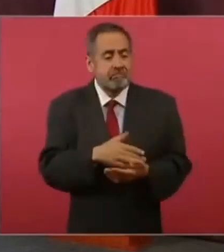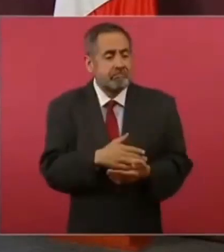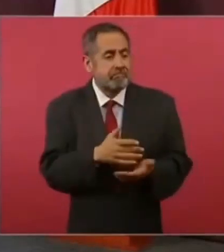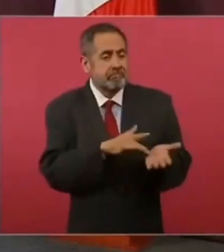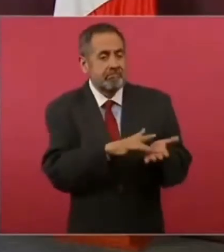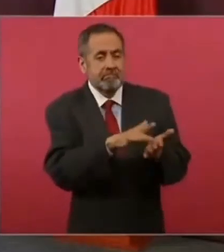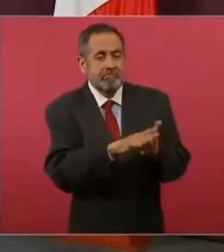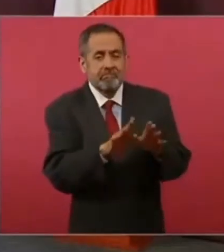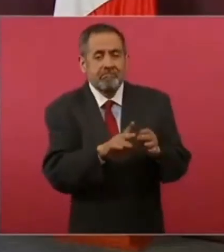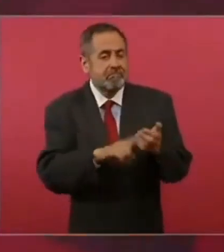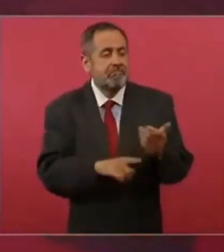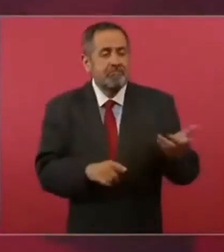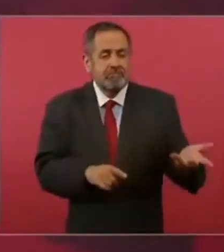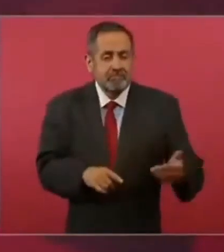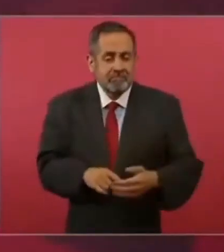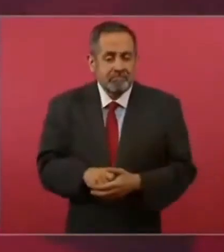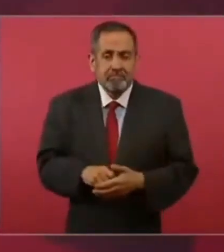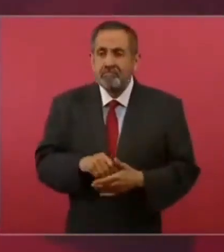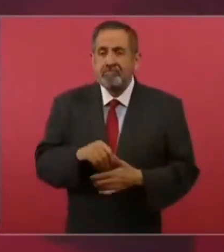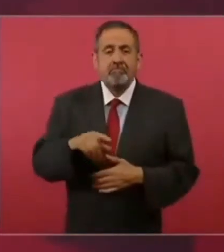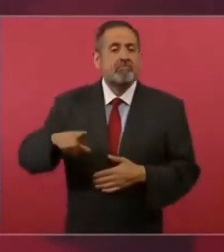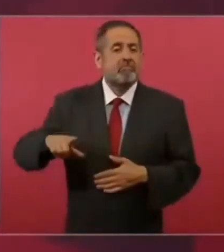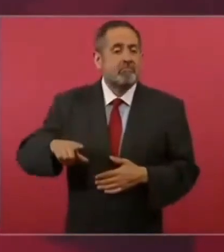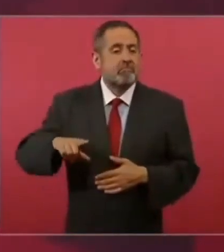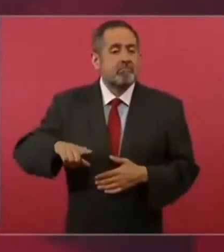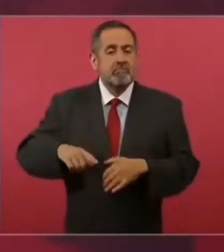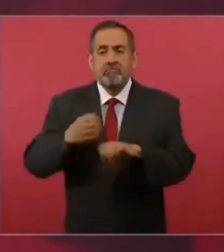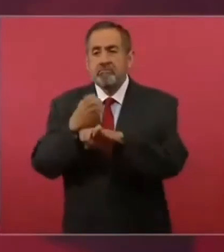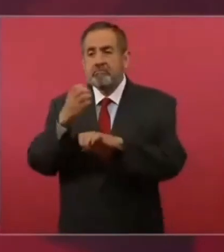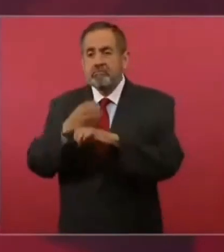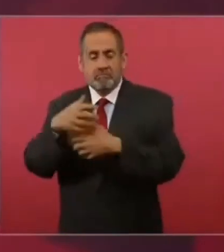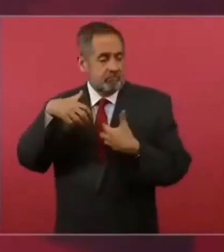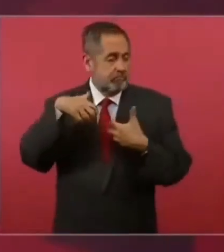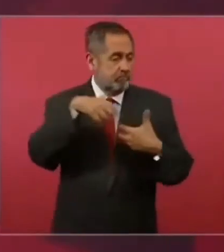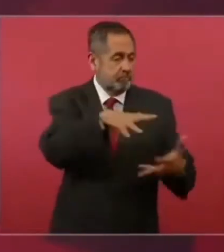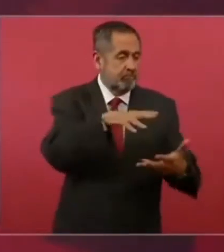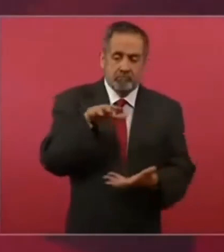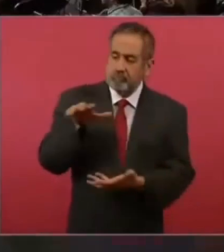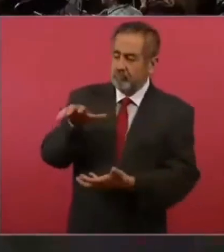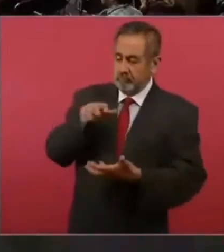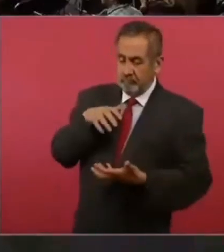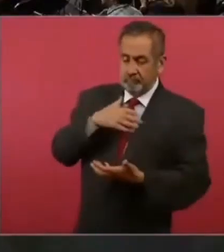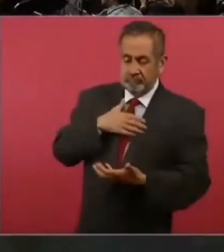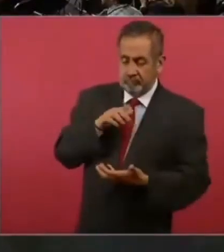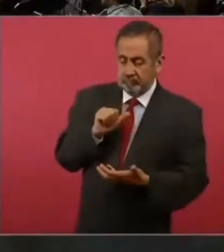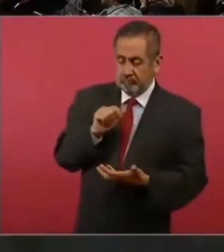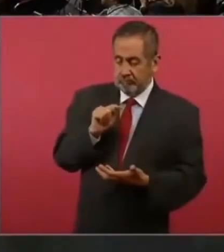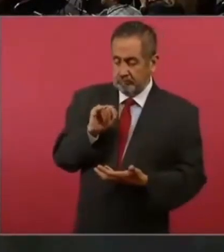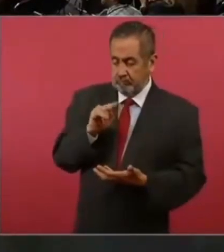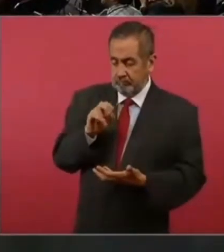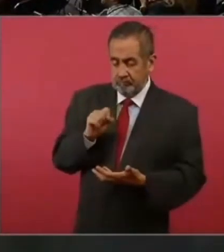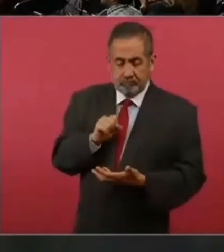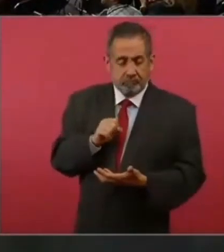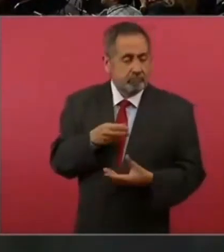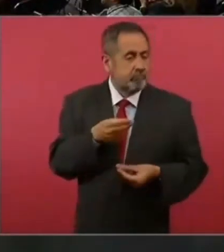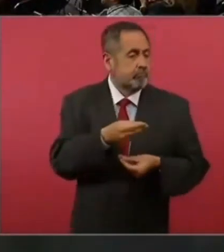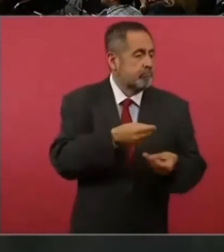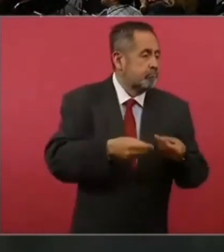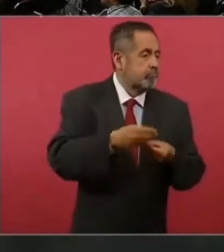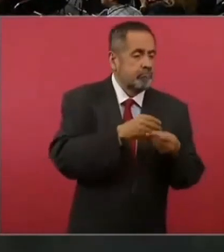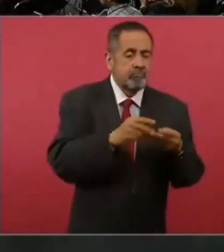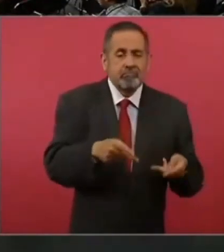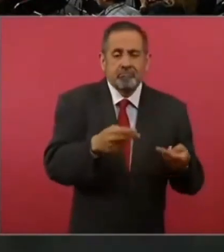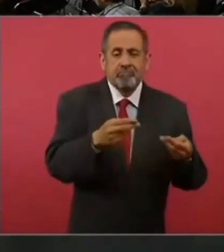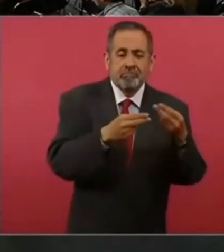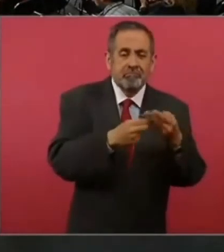Financiamiento que recibía de gobiernos estatales Latinus y todas las